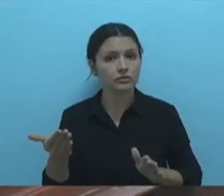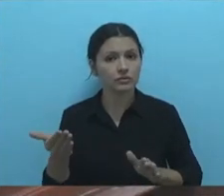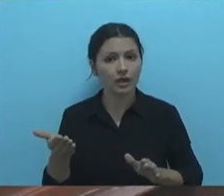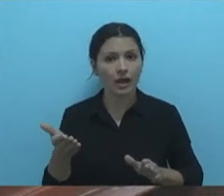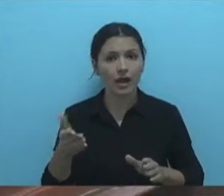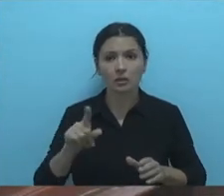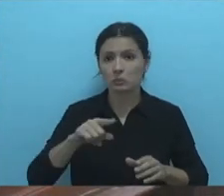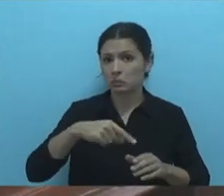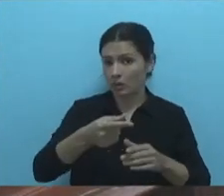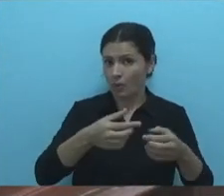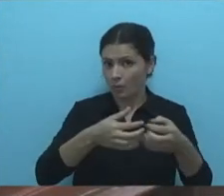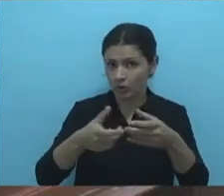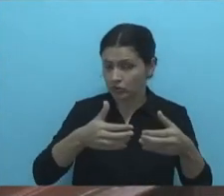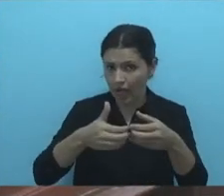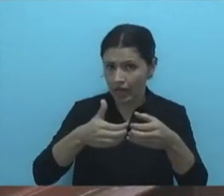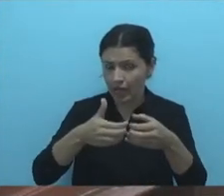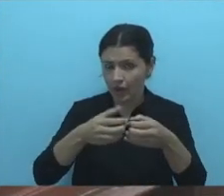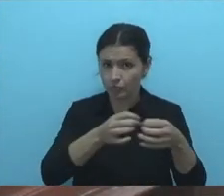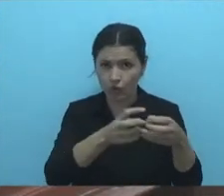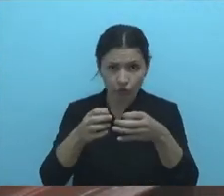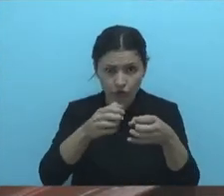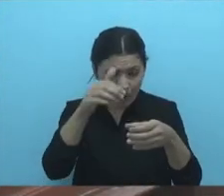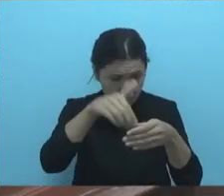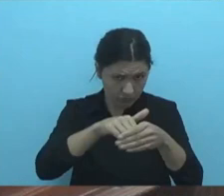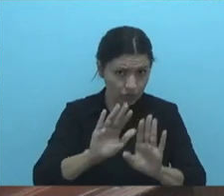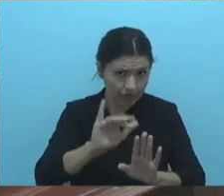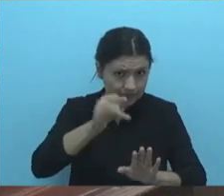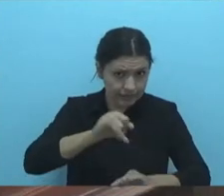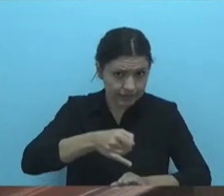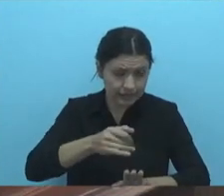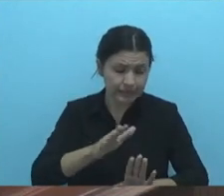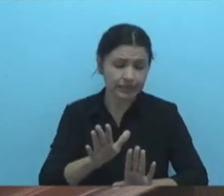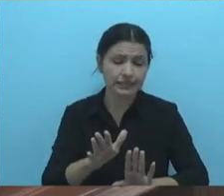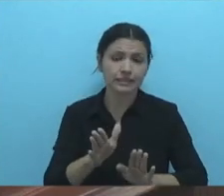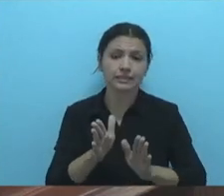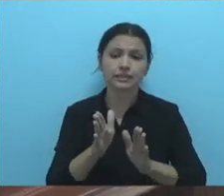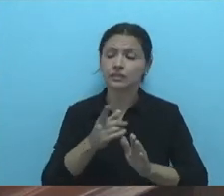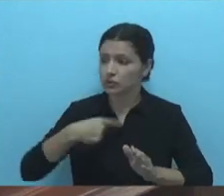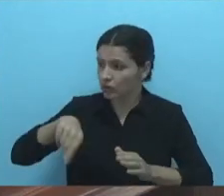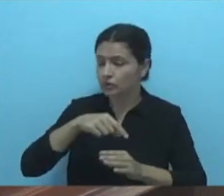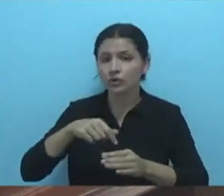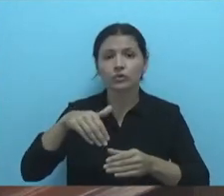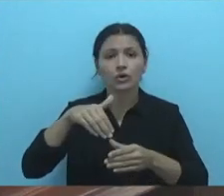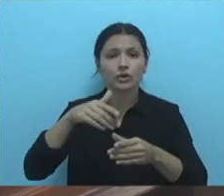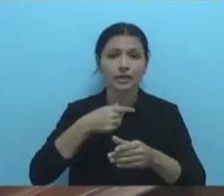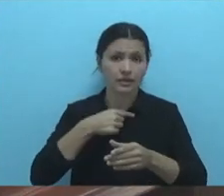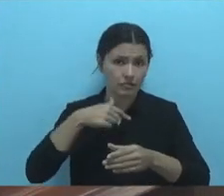del doctor bastilla de preferencia uno y asumirme el compromiso público del bloque de evolución de poder tratarlo el día